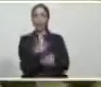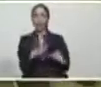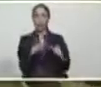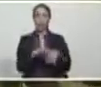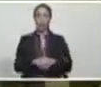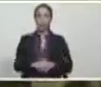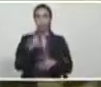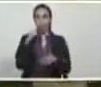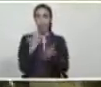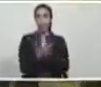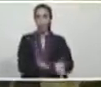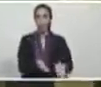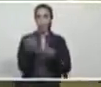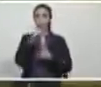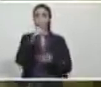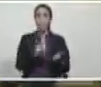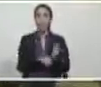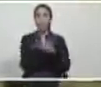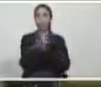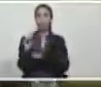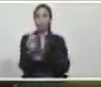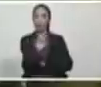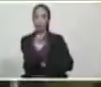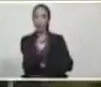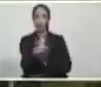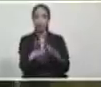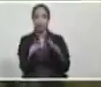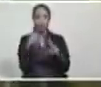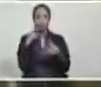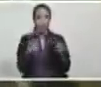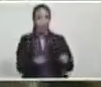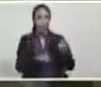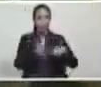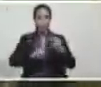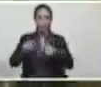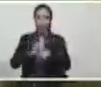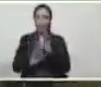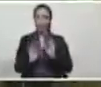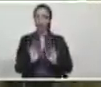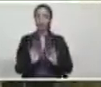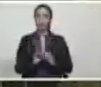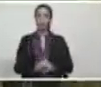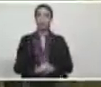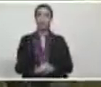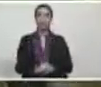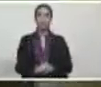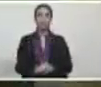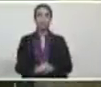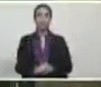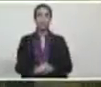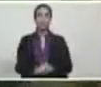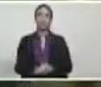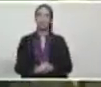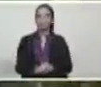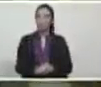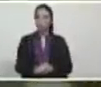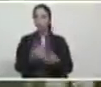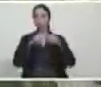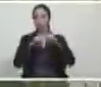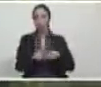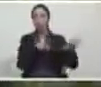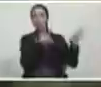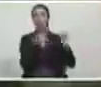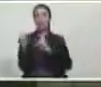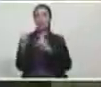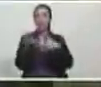vista: 1.200 carros ya listos para la entrega final, para el cliente final. Así es. Tenemos en proceso 600 unidades,